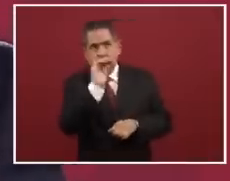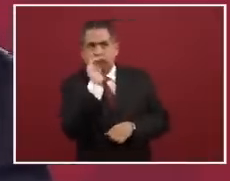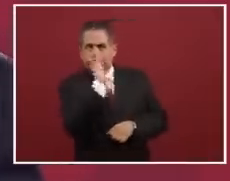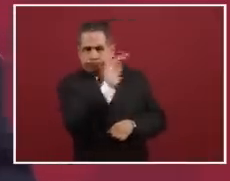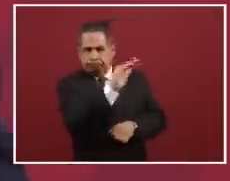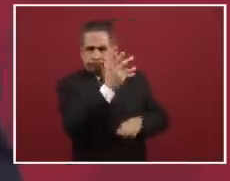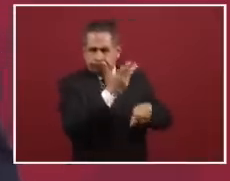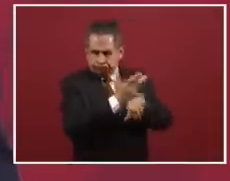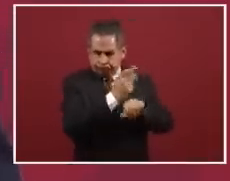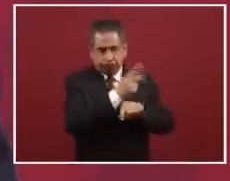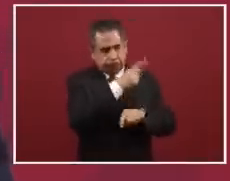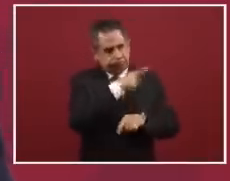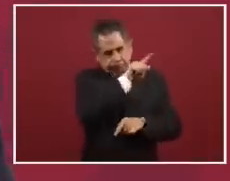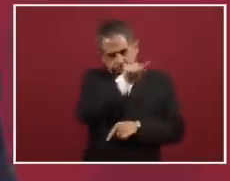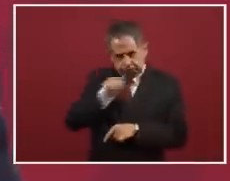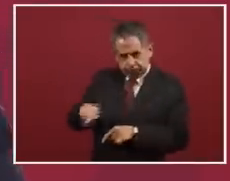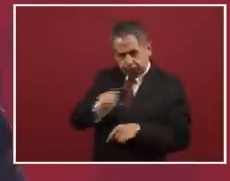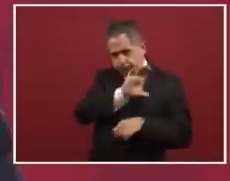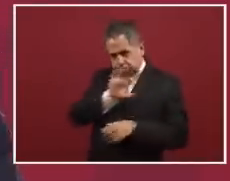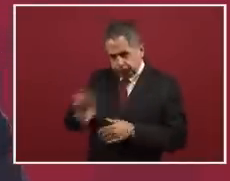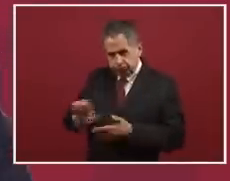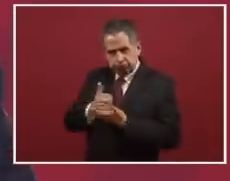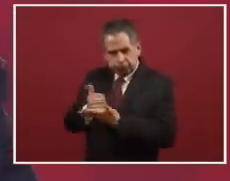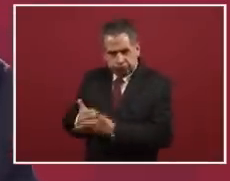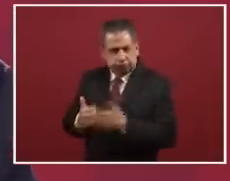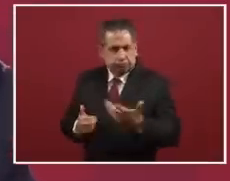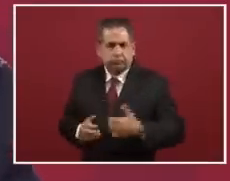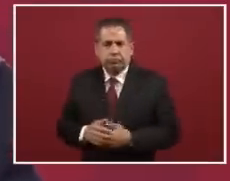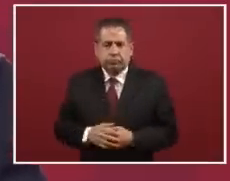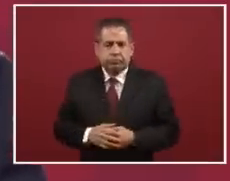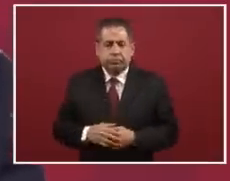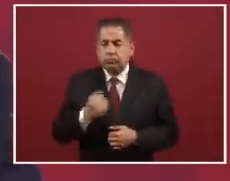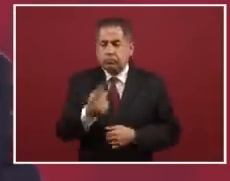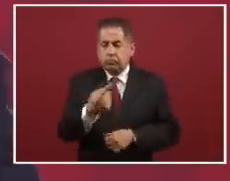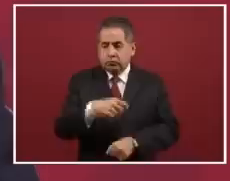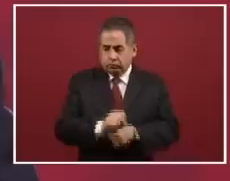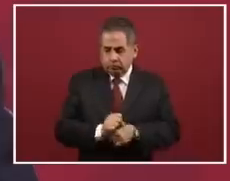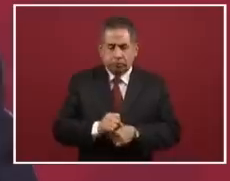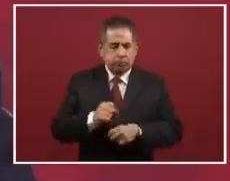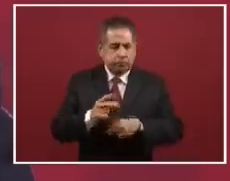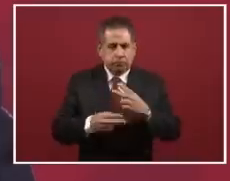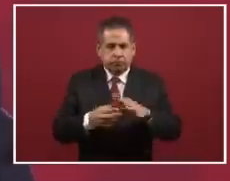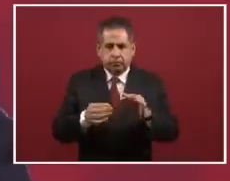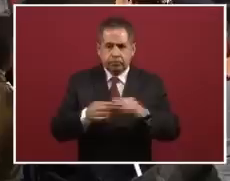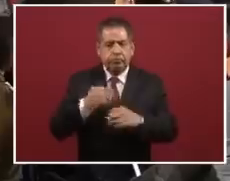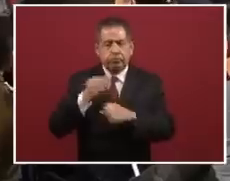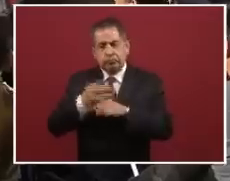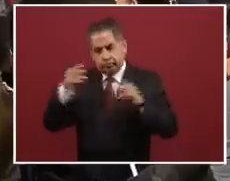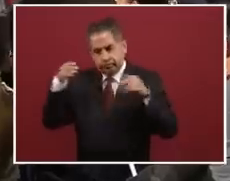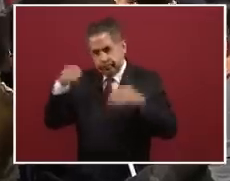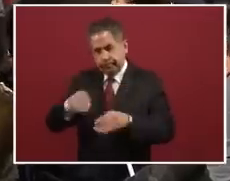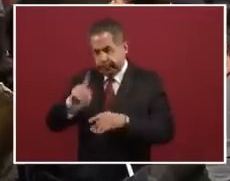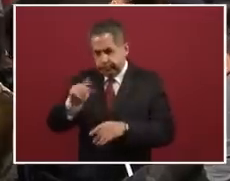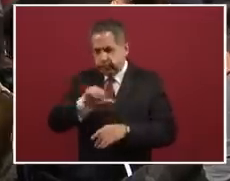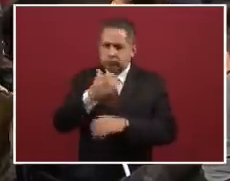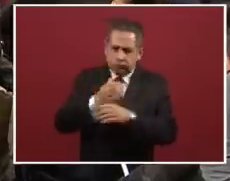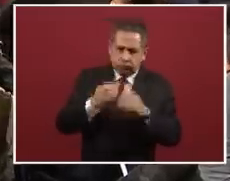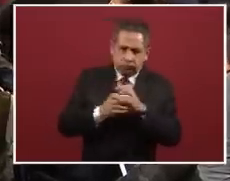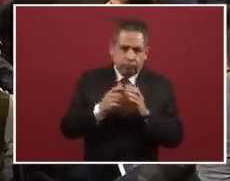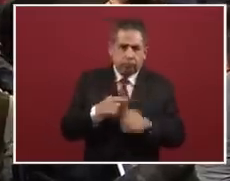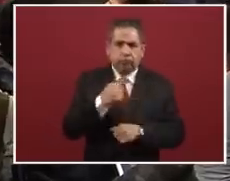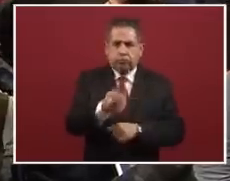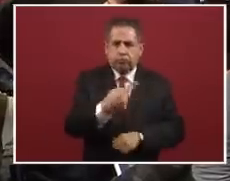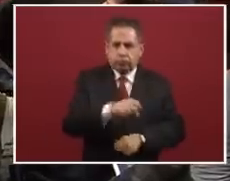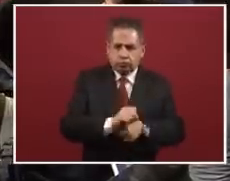eso. Entonces, empezamos la semana que entra, aunque no es el motivo de esta conferencia específicamente, pero la semana que